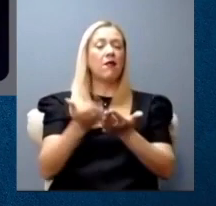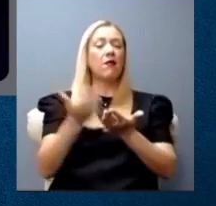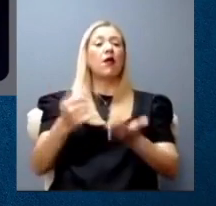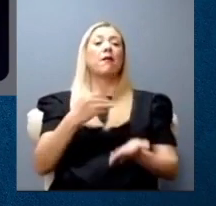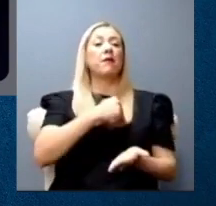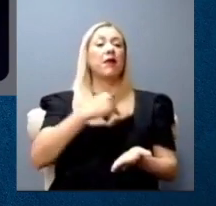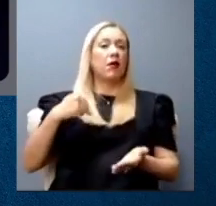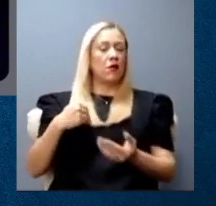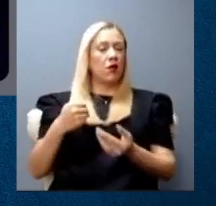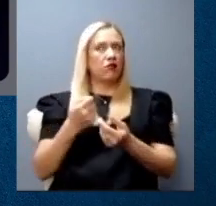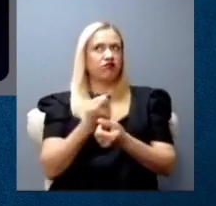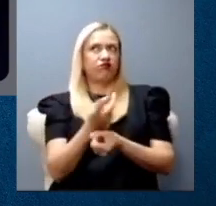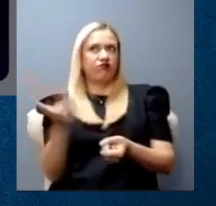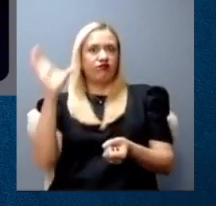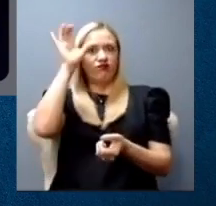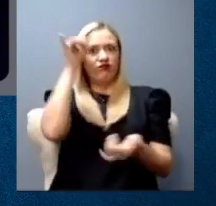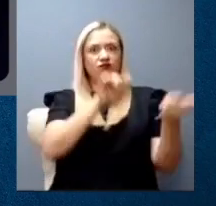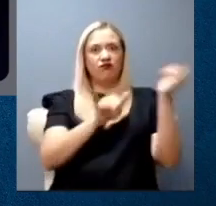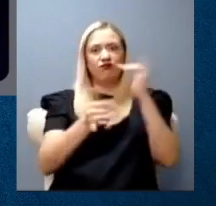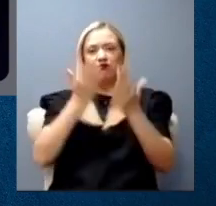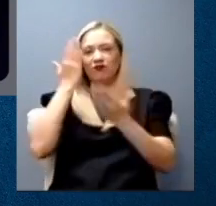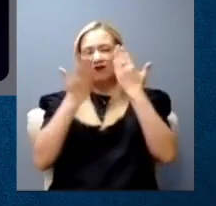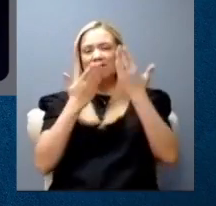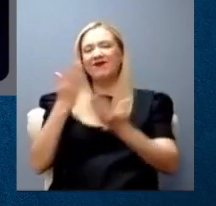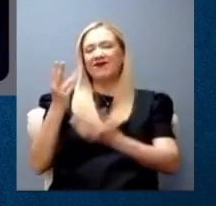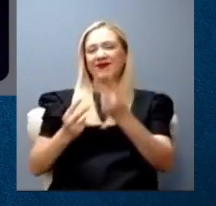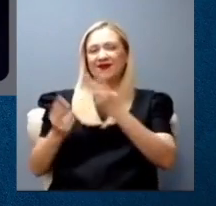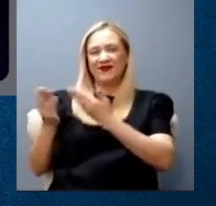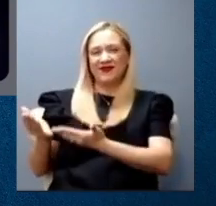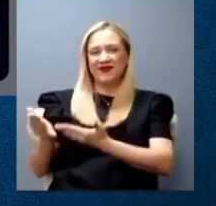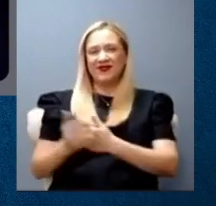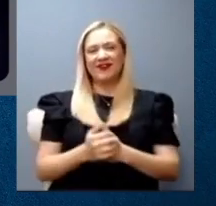numerosas sociedades científicas. Bienvenido, Carlos.